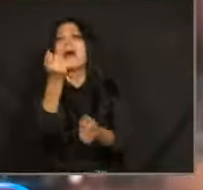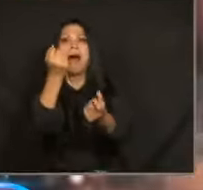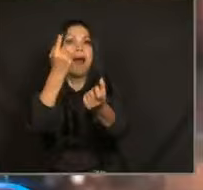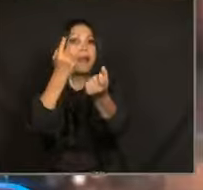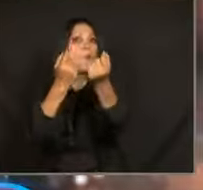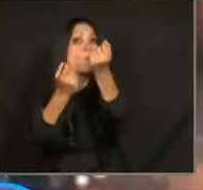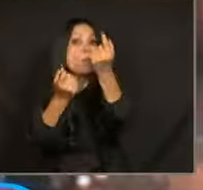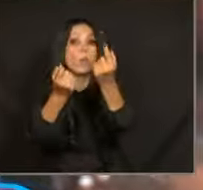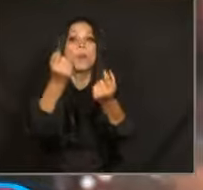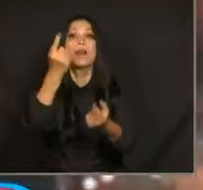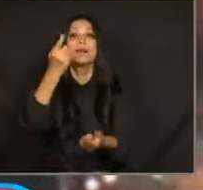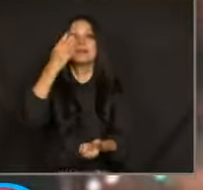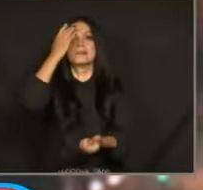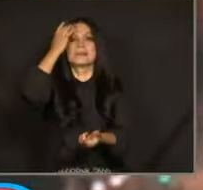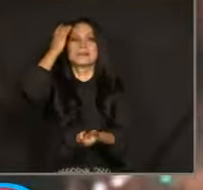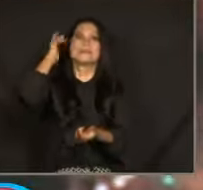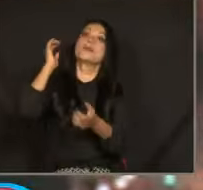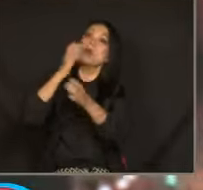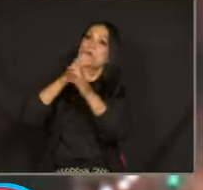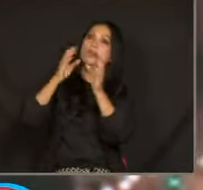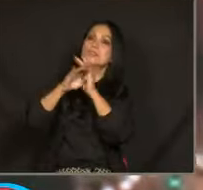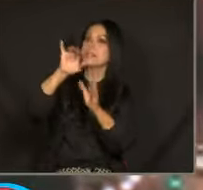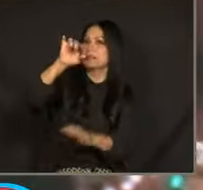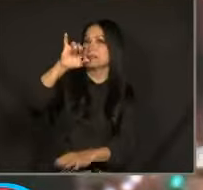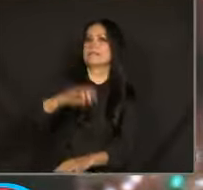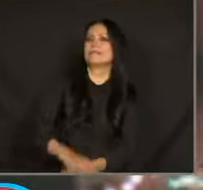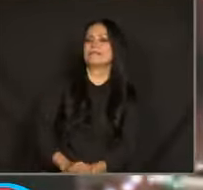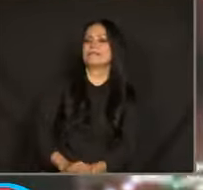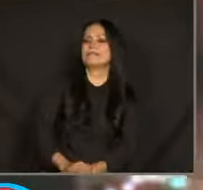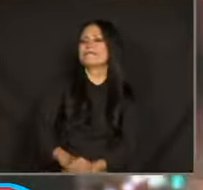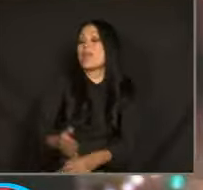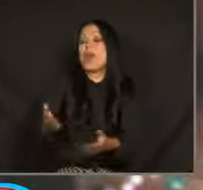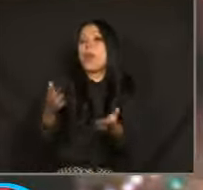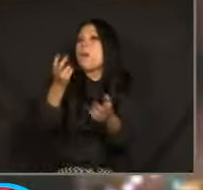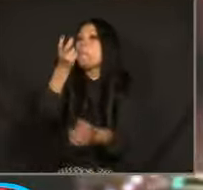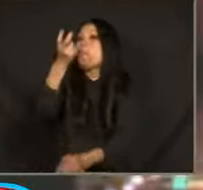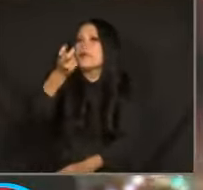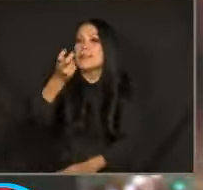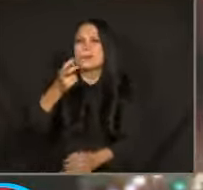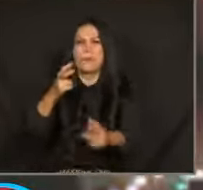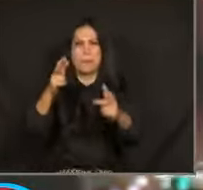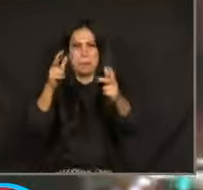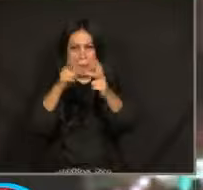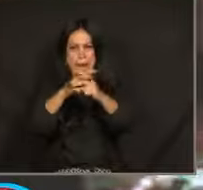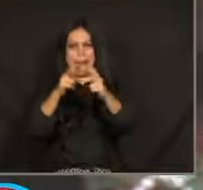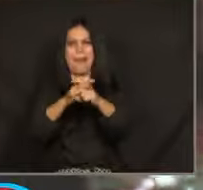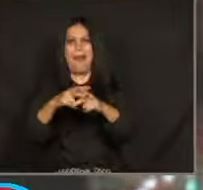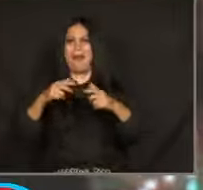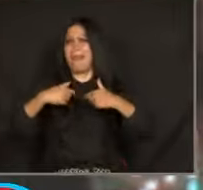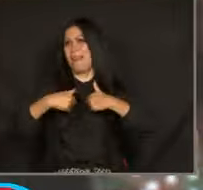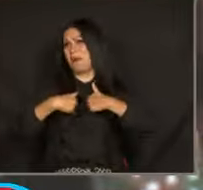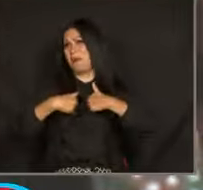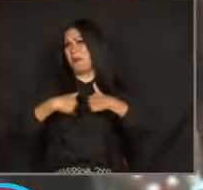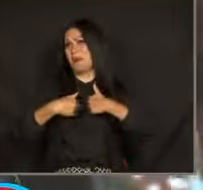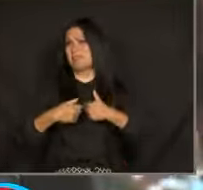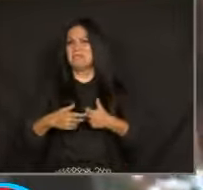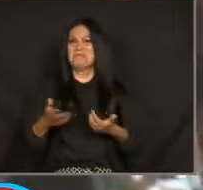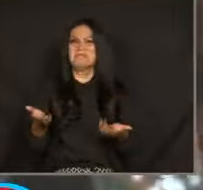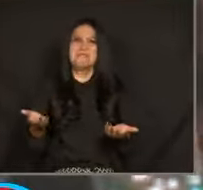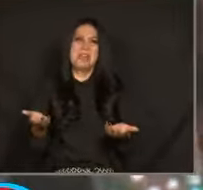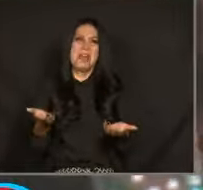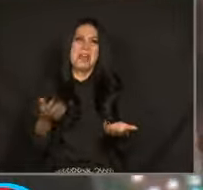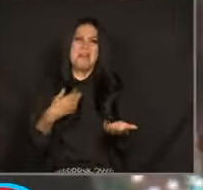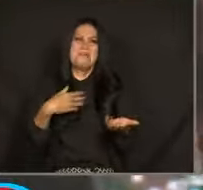hacer lo estoy pensando porque también No me quiero saturar o sea es algo que a mí no me vaya a dejar así que tú digas Wow qué padre qué padre